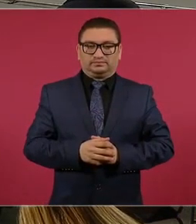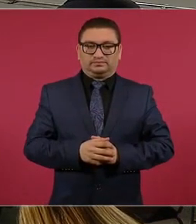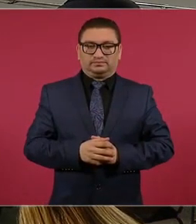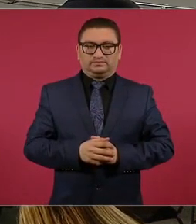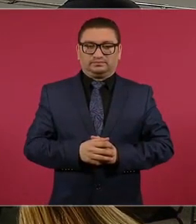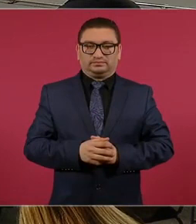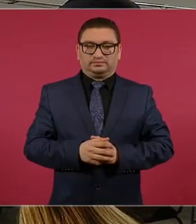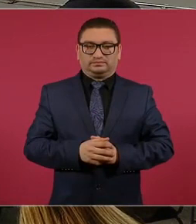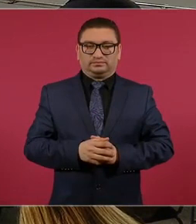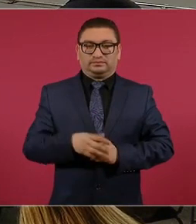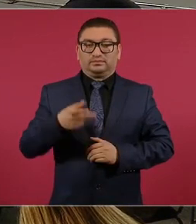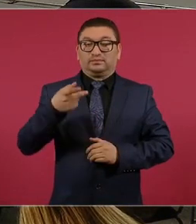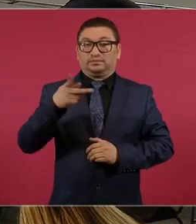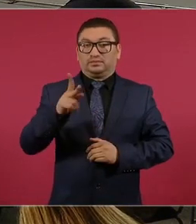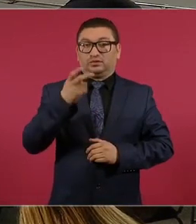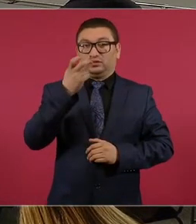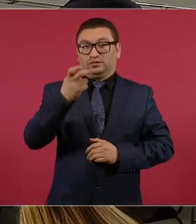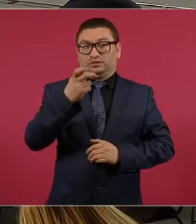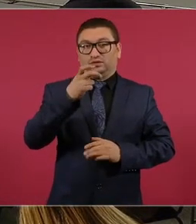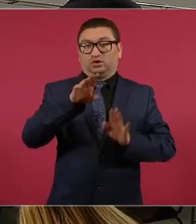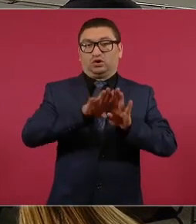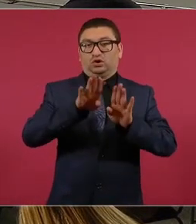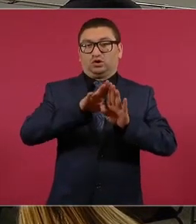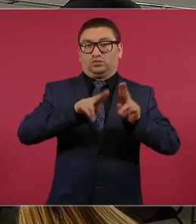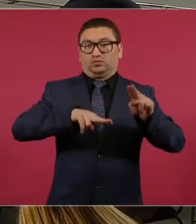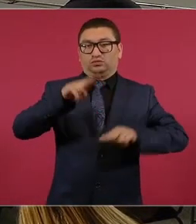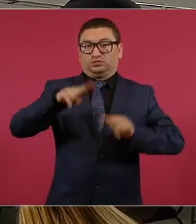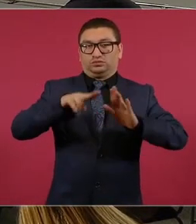tenemos pero esta era la